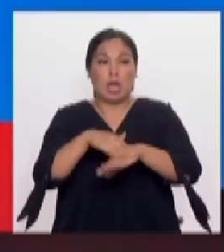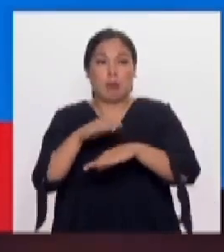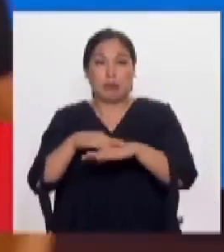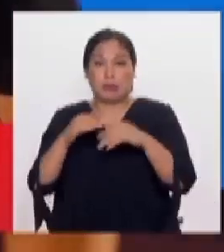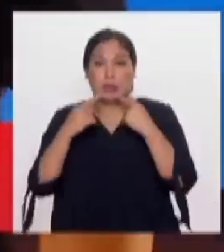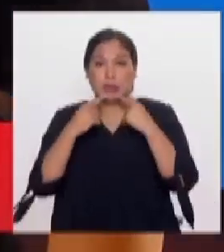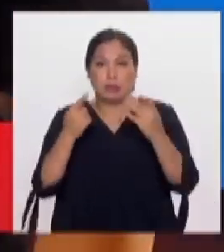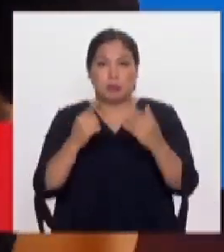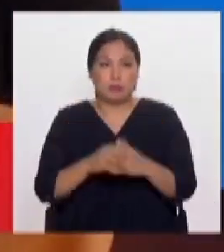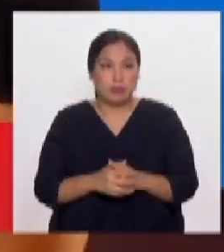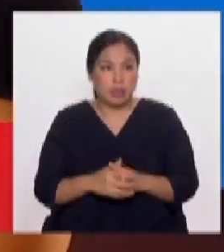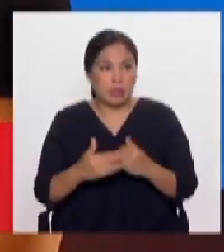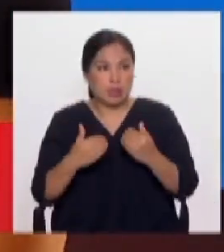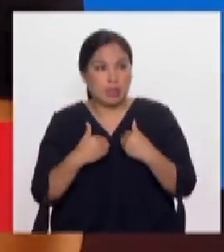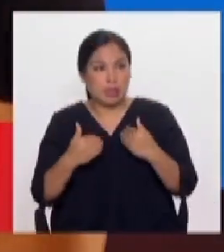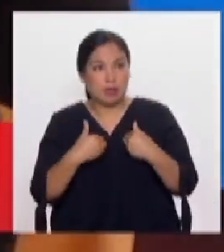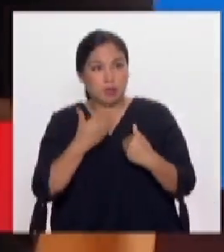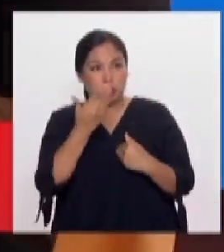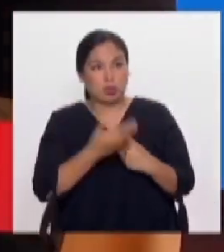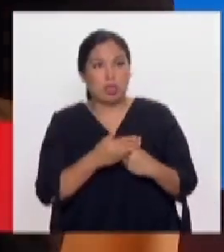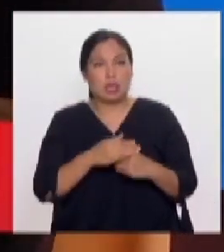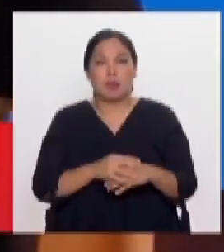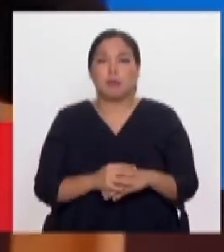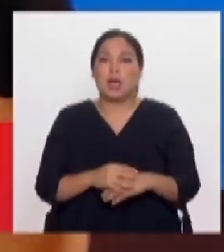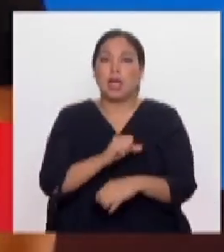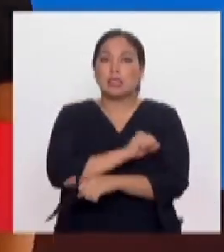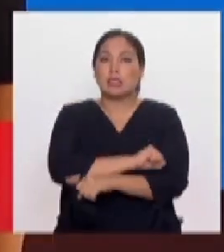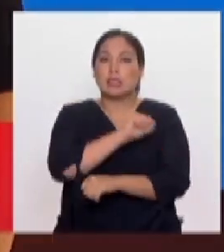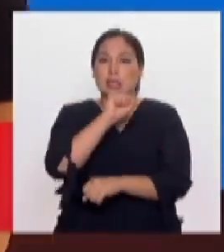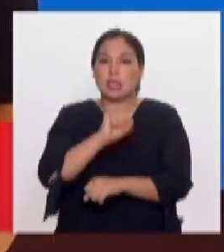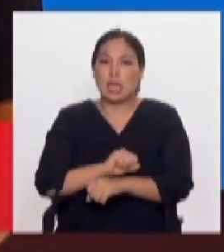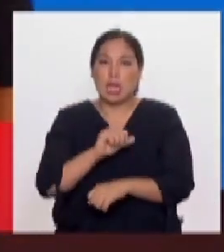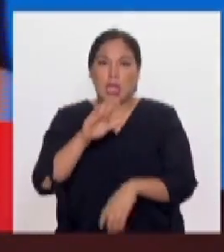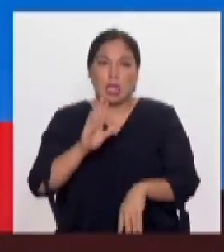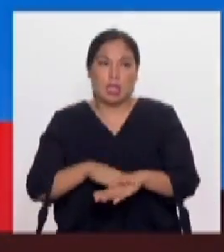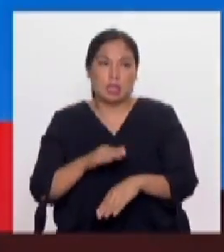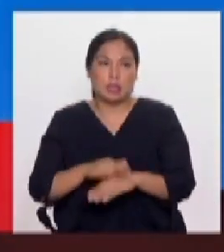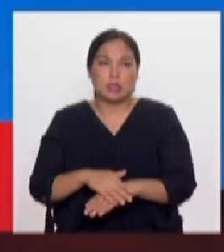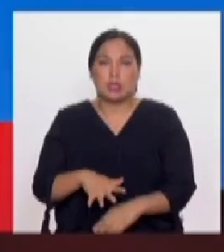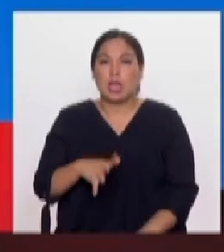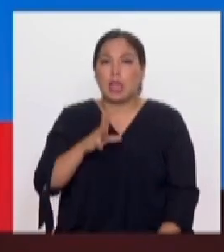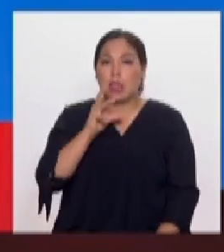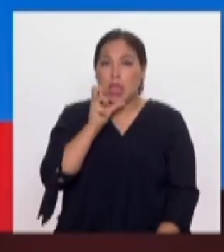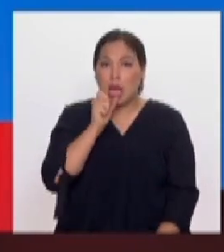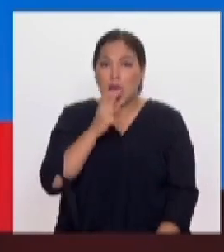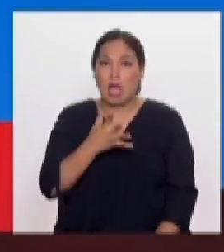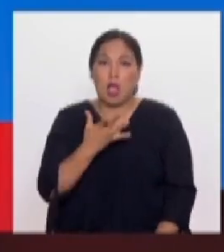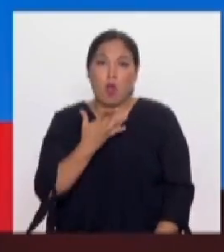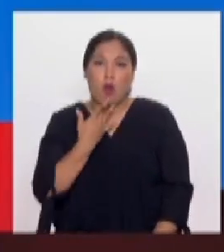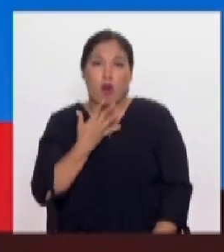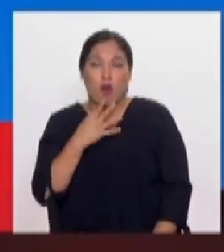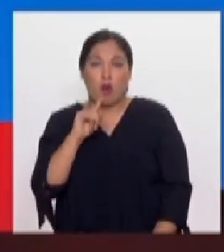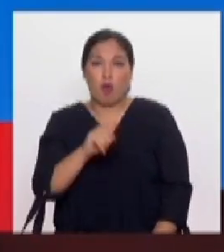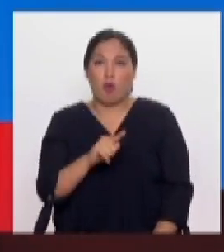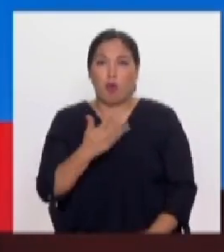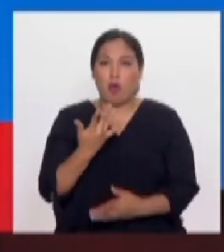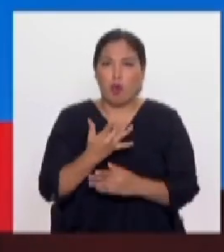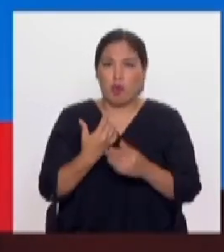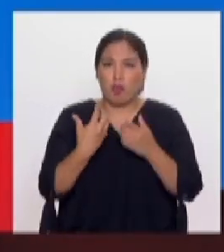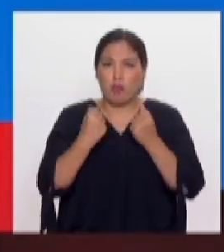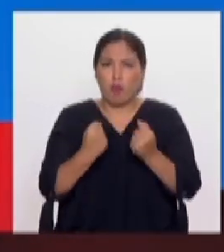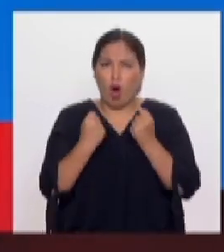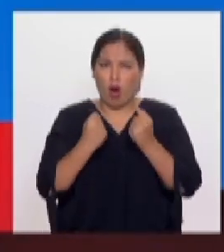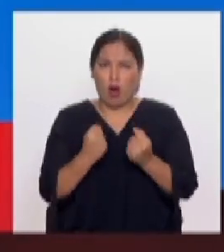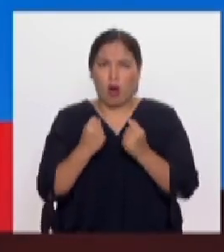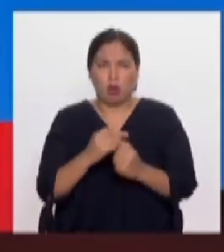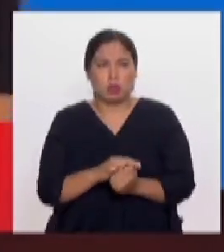continuación. Tenemos pues nuestro aviso de precipitaciones en la sierra, es un aviso de nivel naranja, recordemos que esto nos dice que es un evento de fuerte